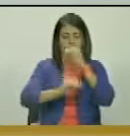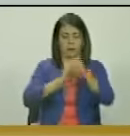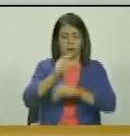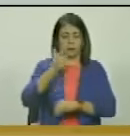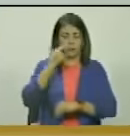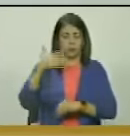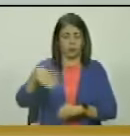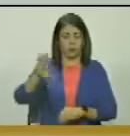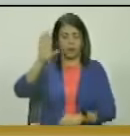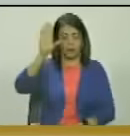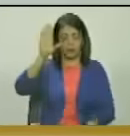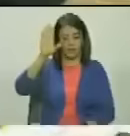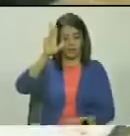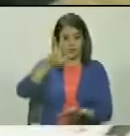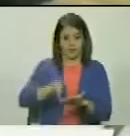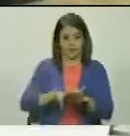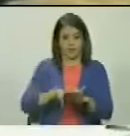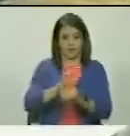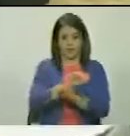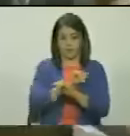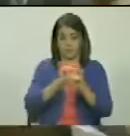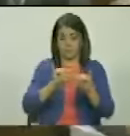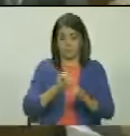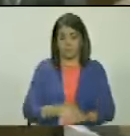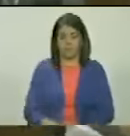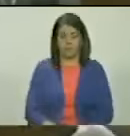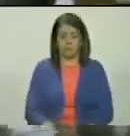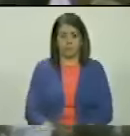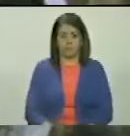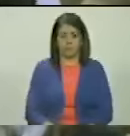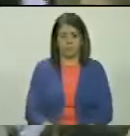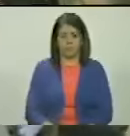manifestar lo con la señal de costumbre queda aprobado por unanimidad